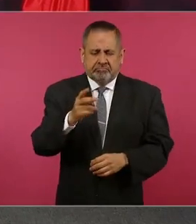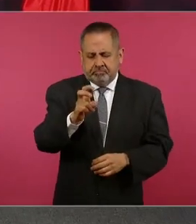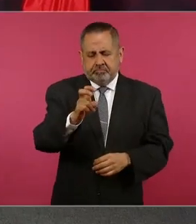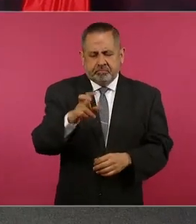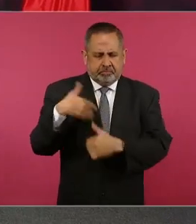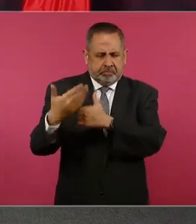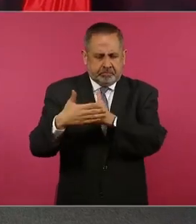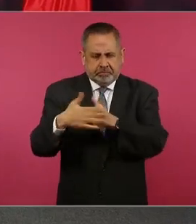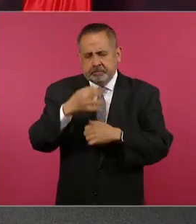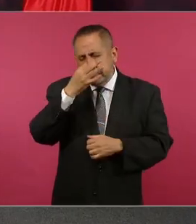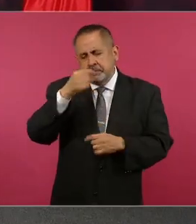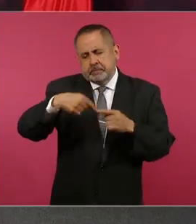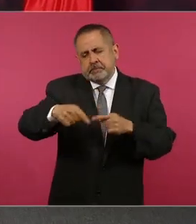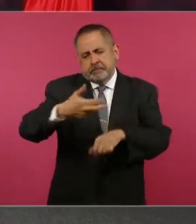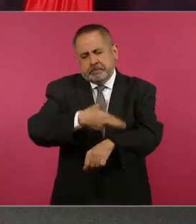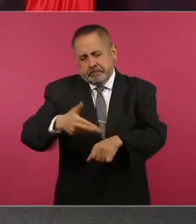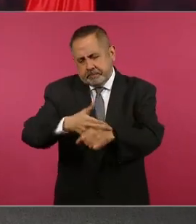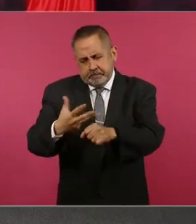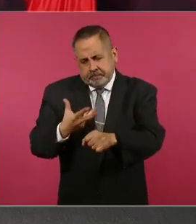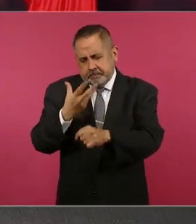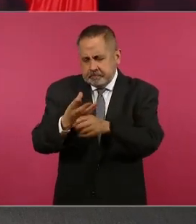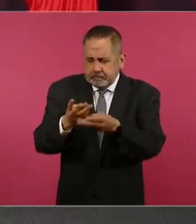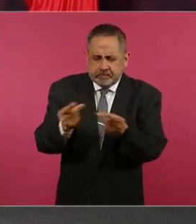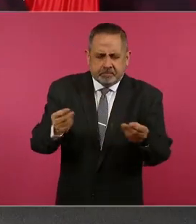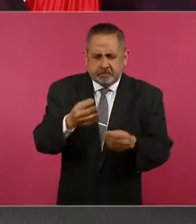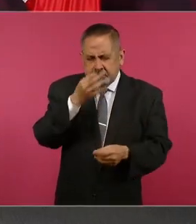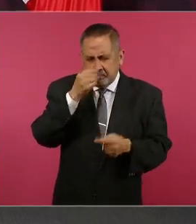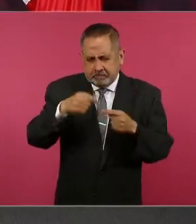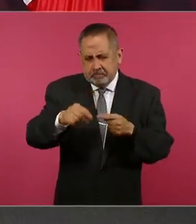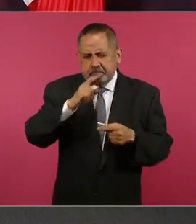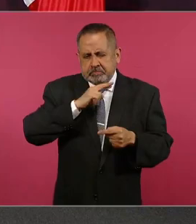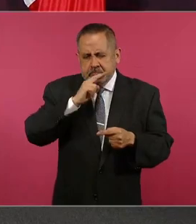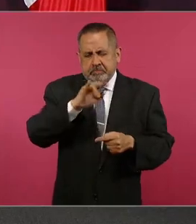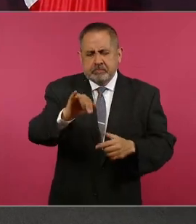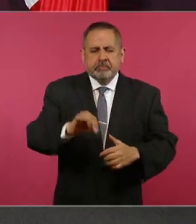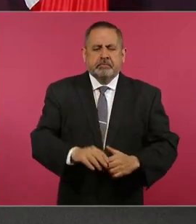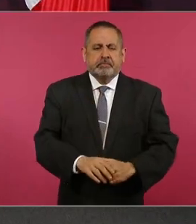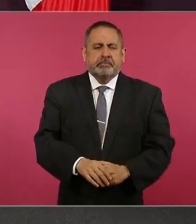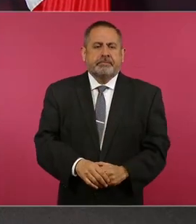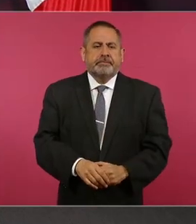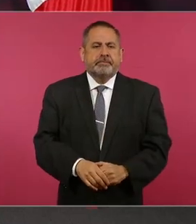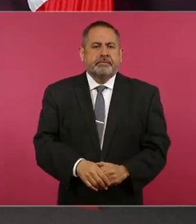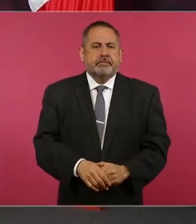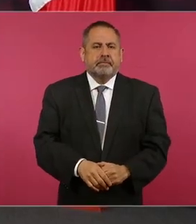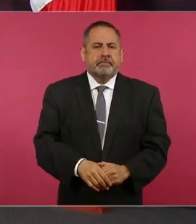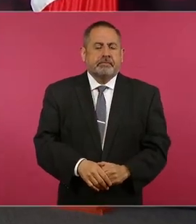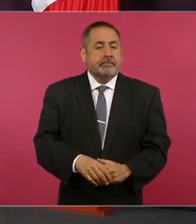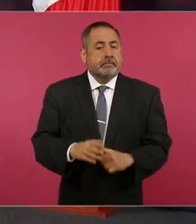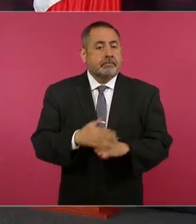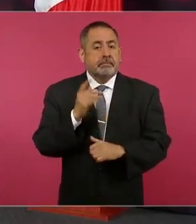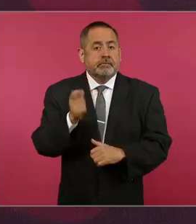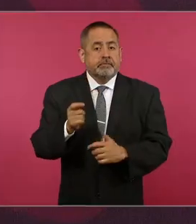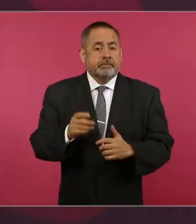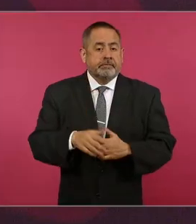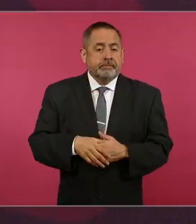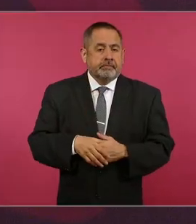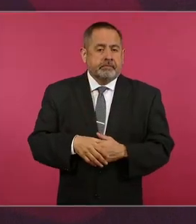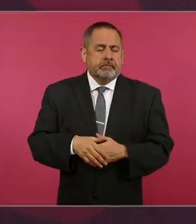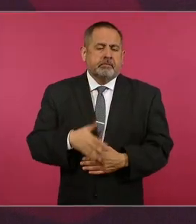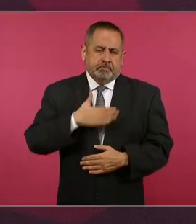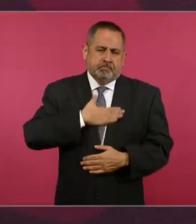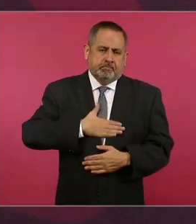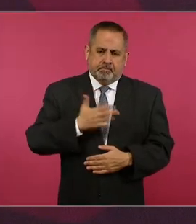pronto muy pronto porque es muy